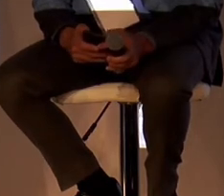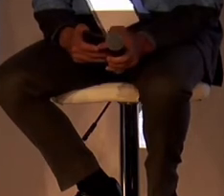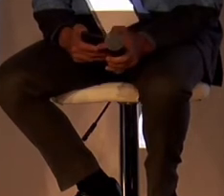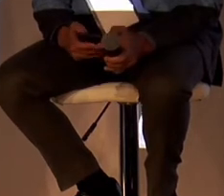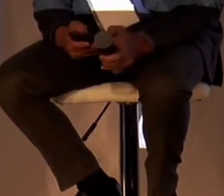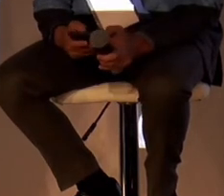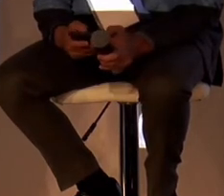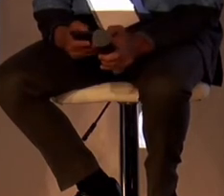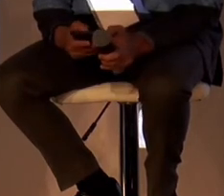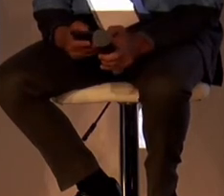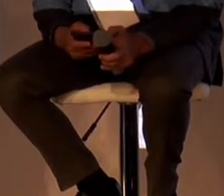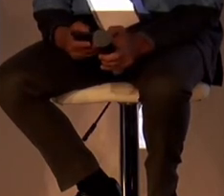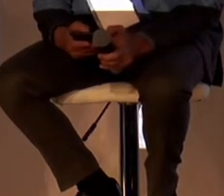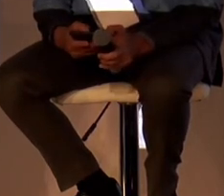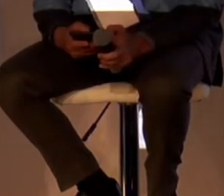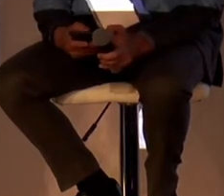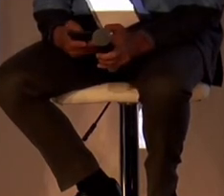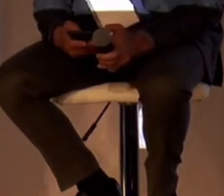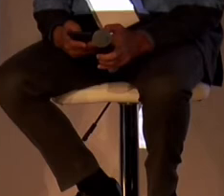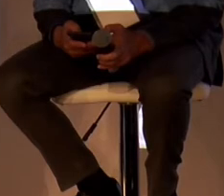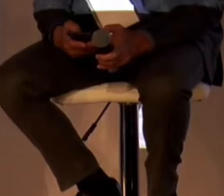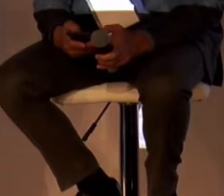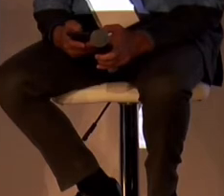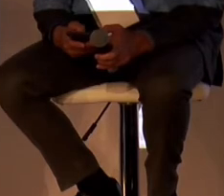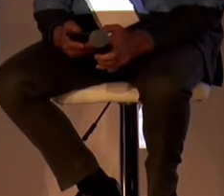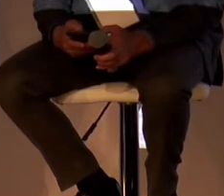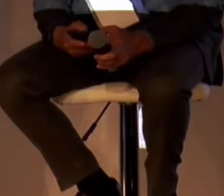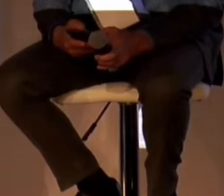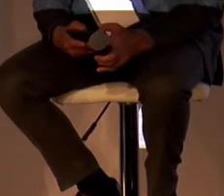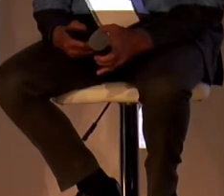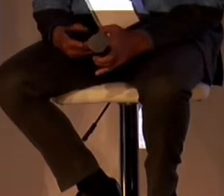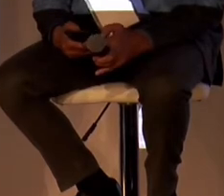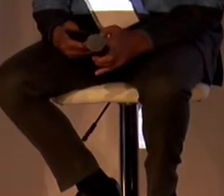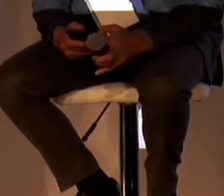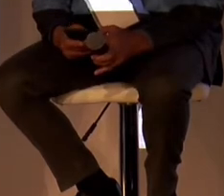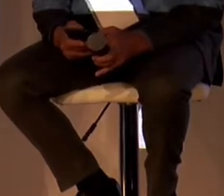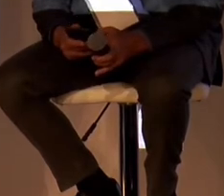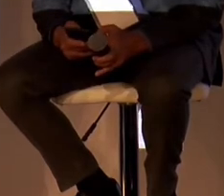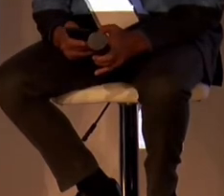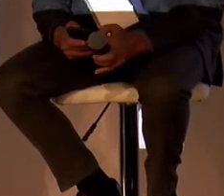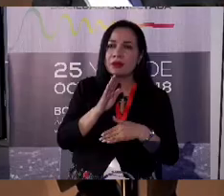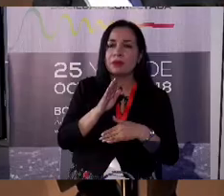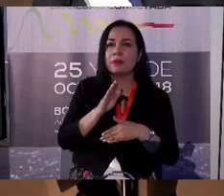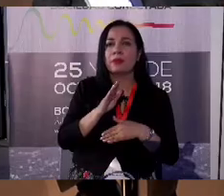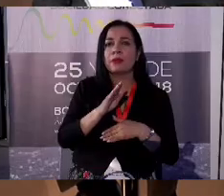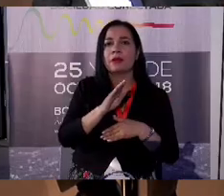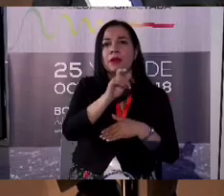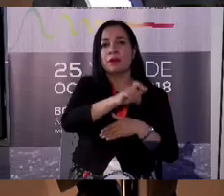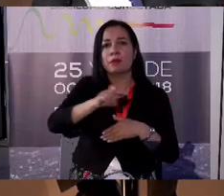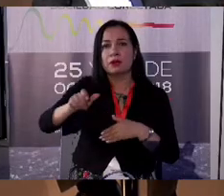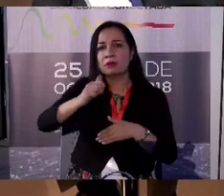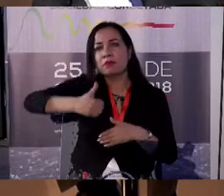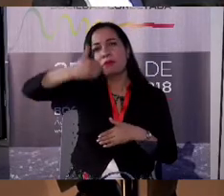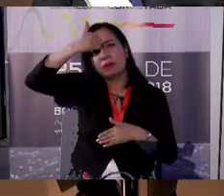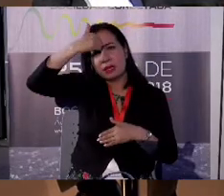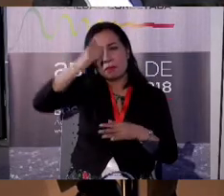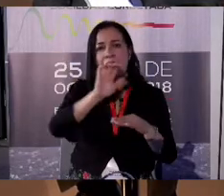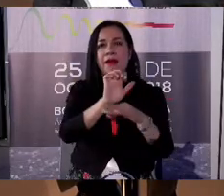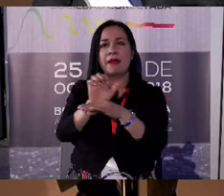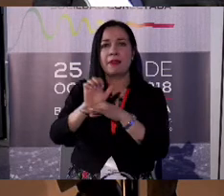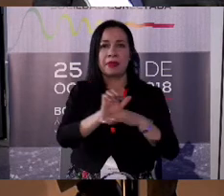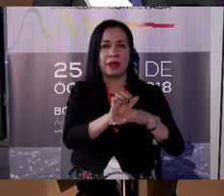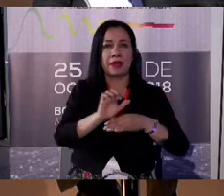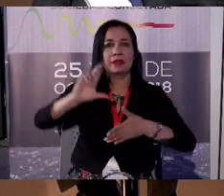analizar con los principales o con parte de los principales actores privados de la